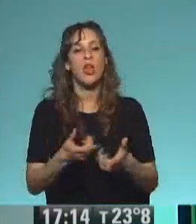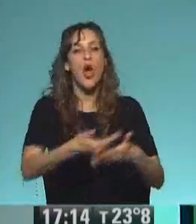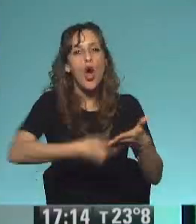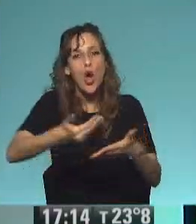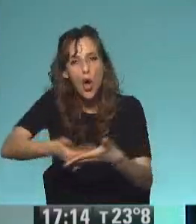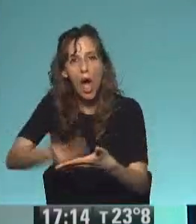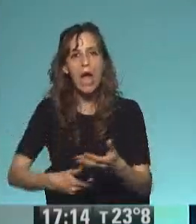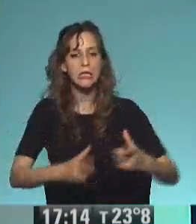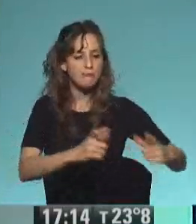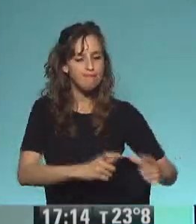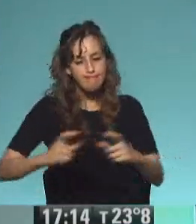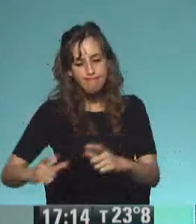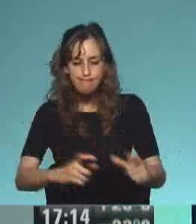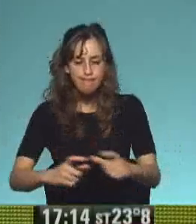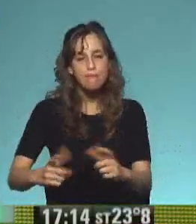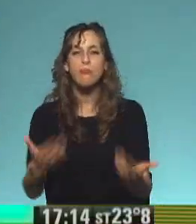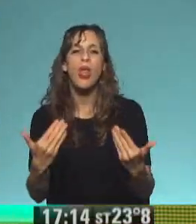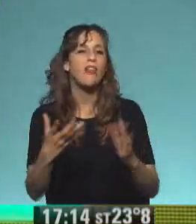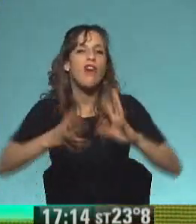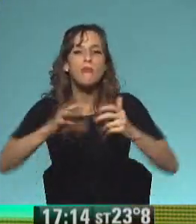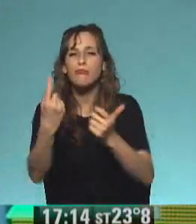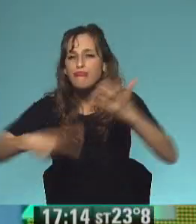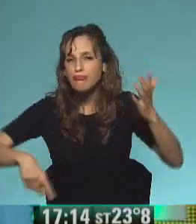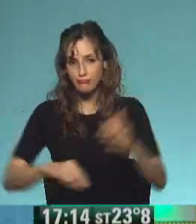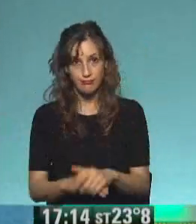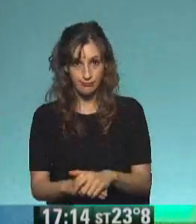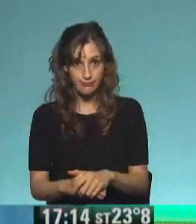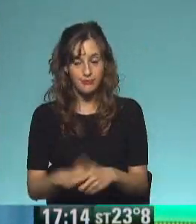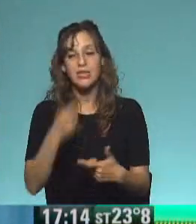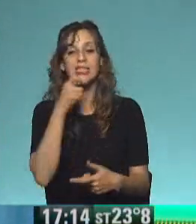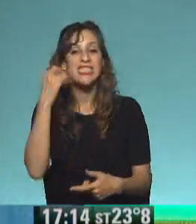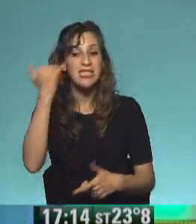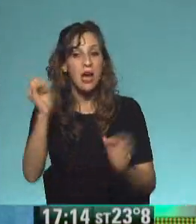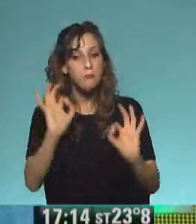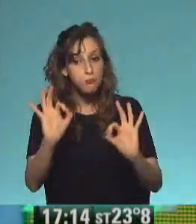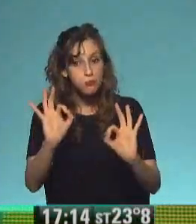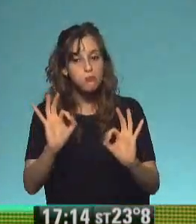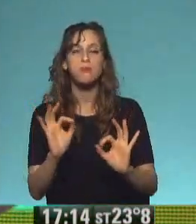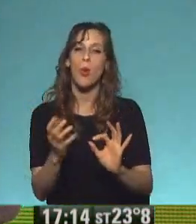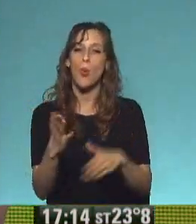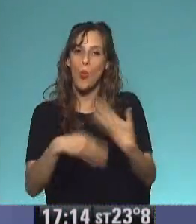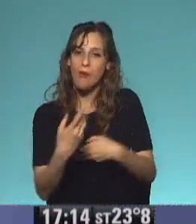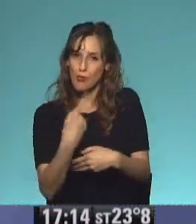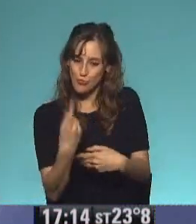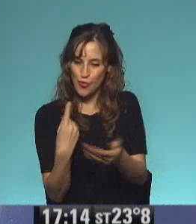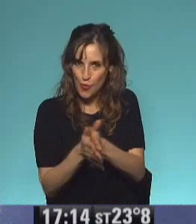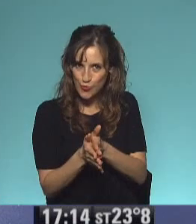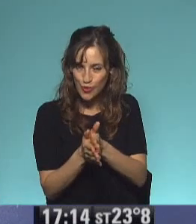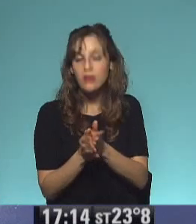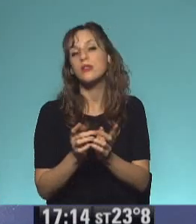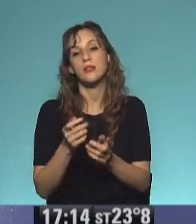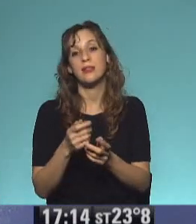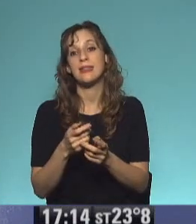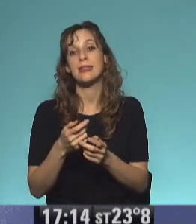con de hojas, una cinta abajo y se pega, mil formas. Bueno, perfecto. Si la tienen armada, van jugando con nosotros y si no, van a aprender para después poder